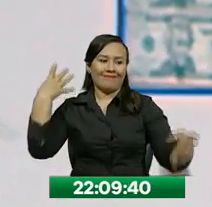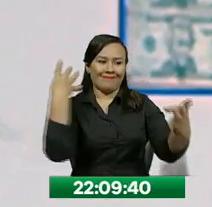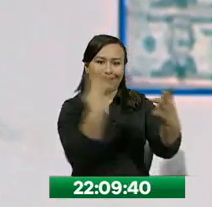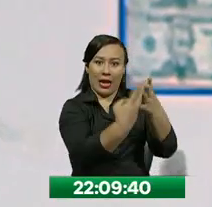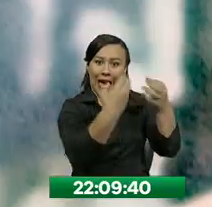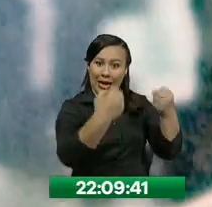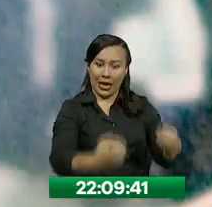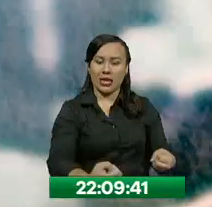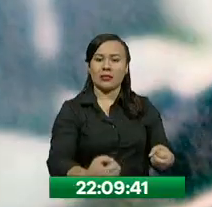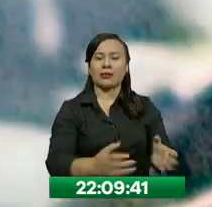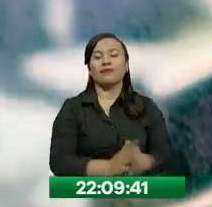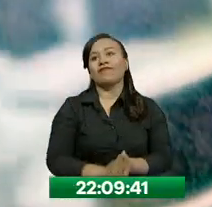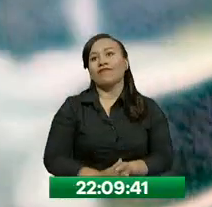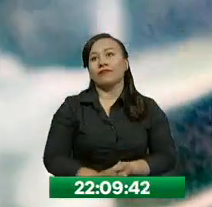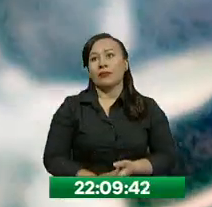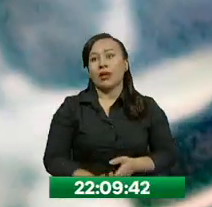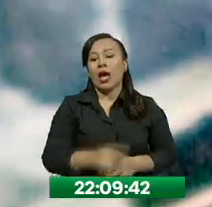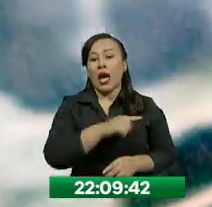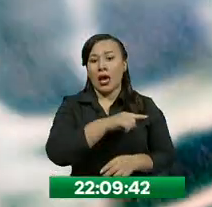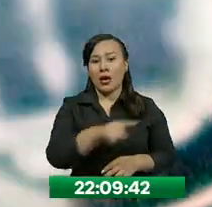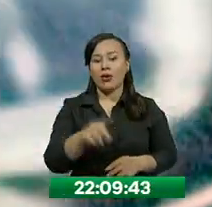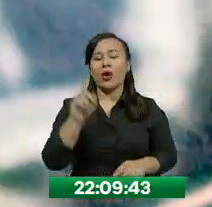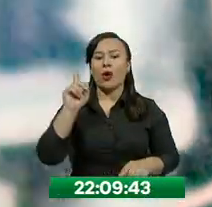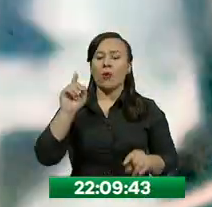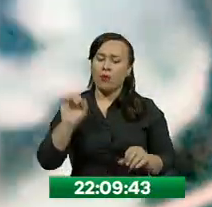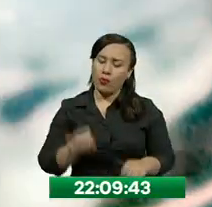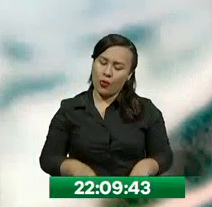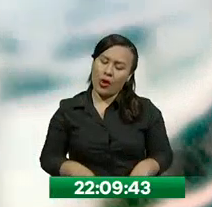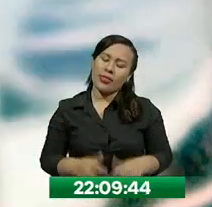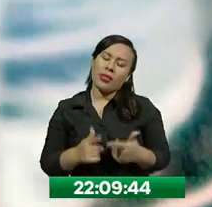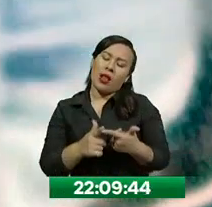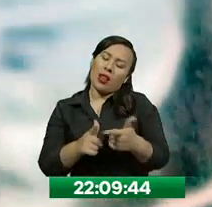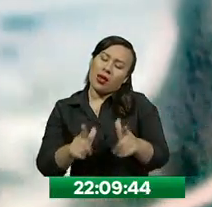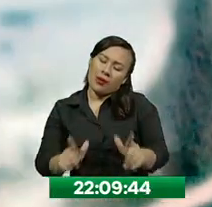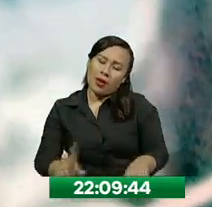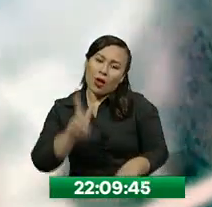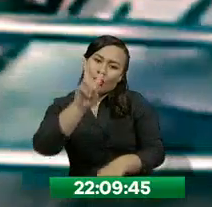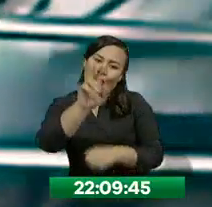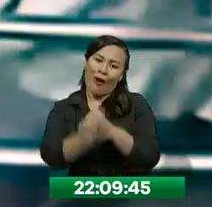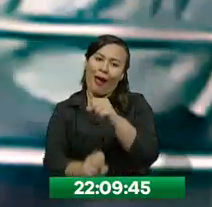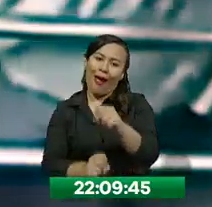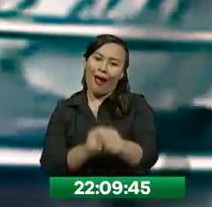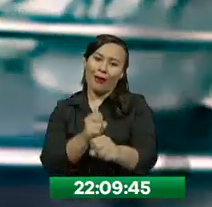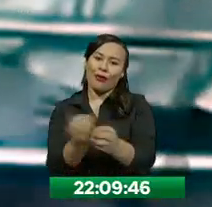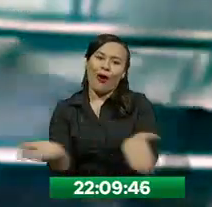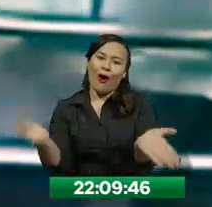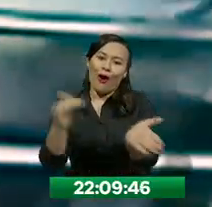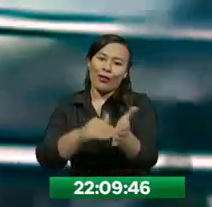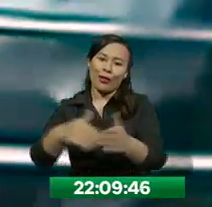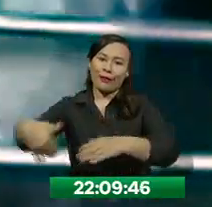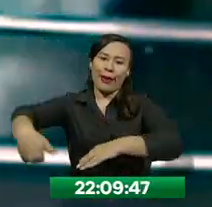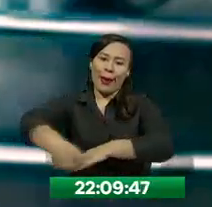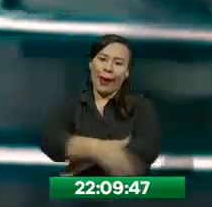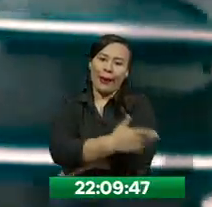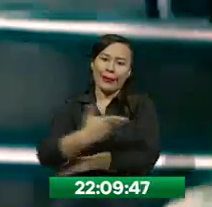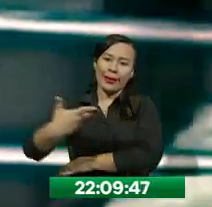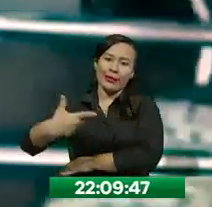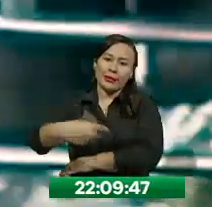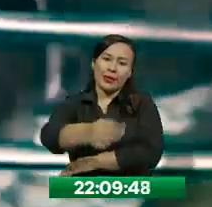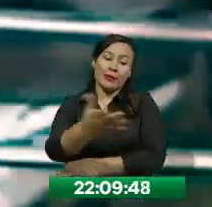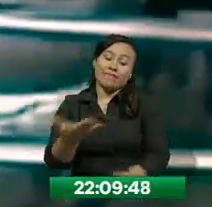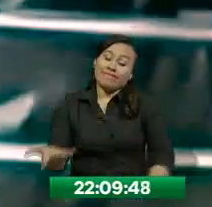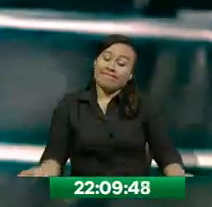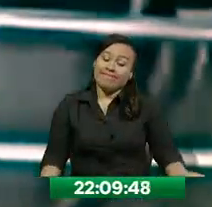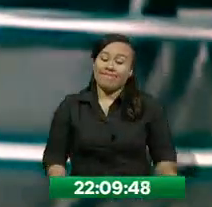no por mucho tiempo. Pueden acogerse a algunos beneficios del COIP y en 2 años estarán nuevamente en la calle, informó